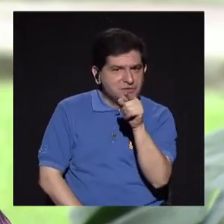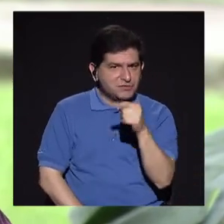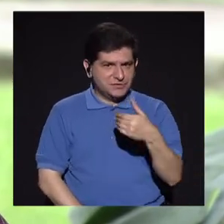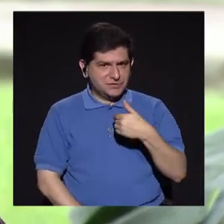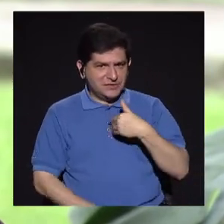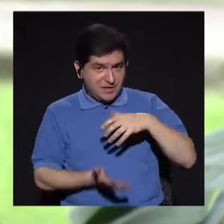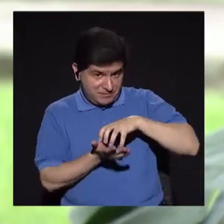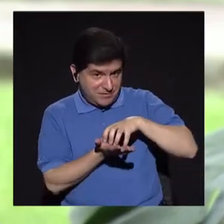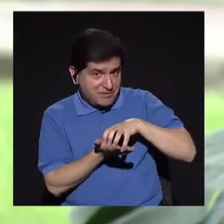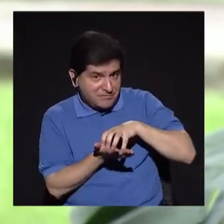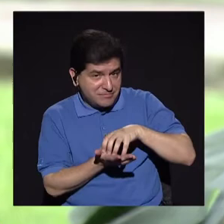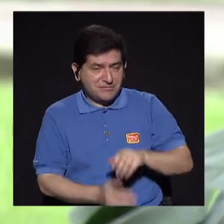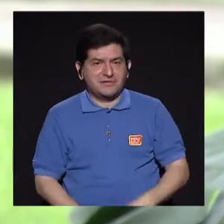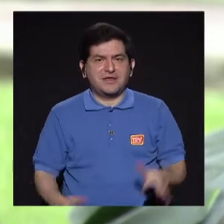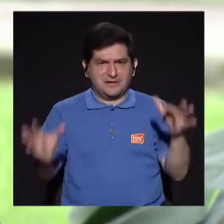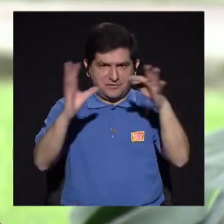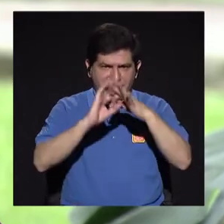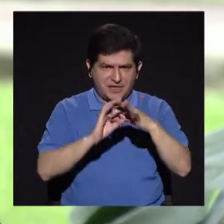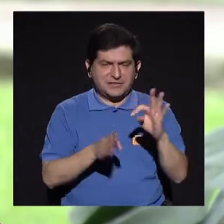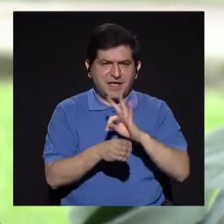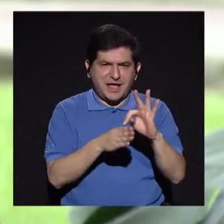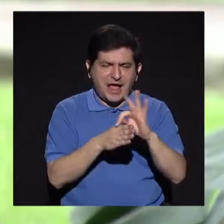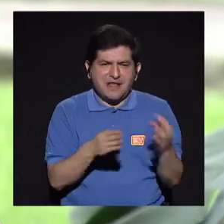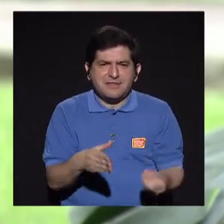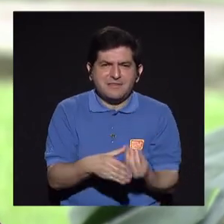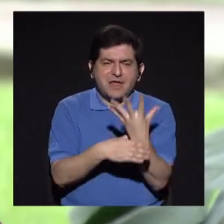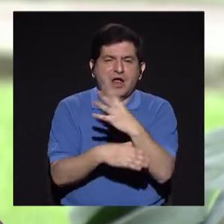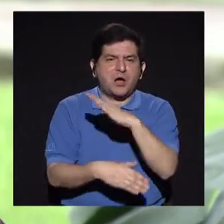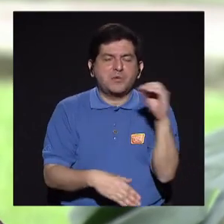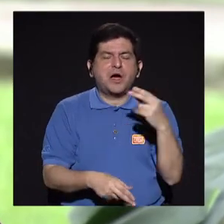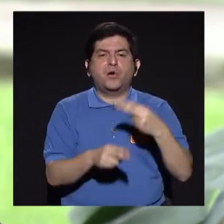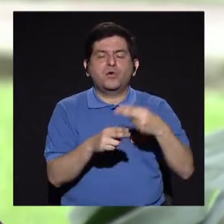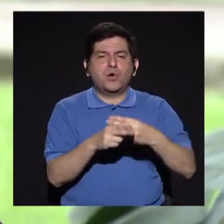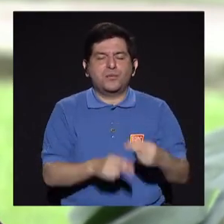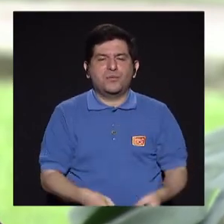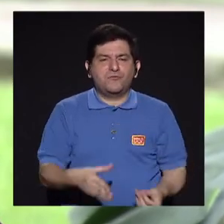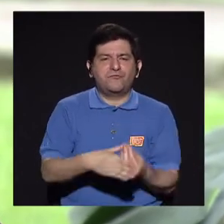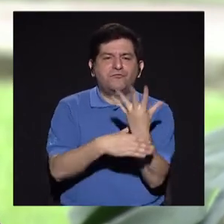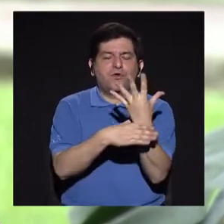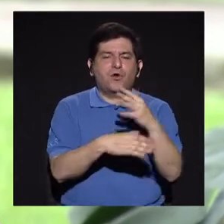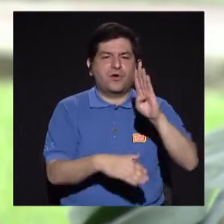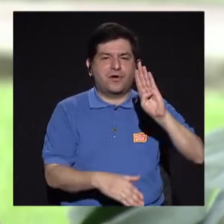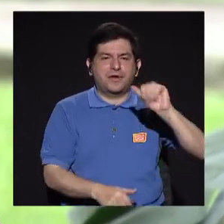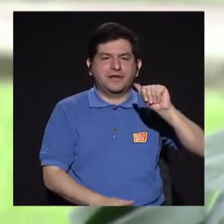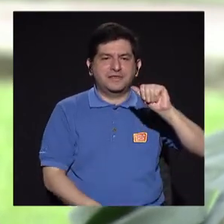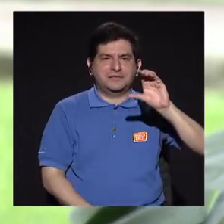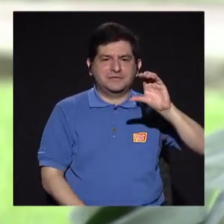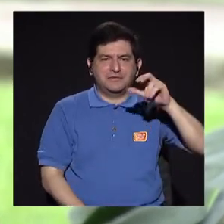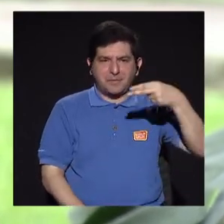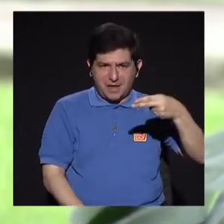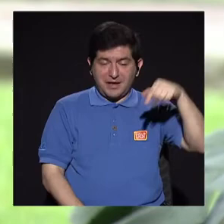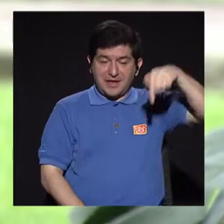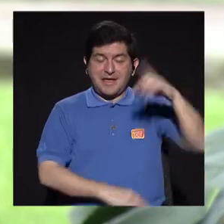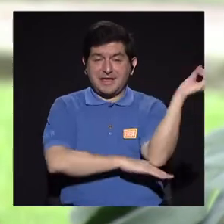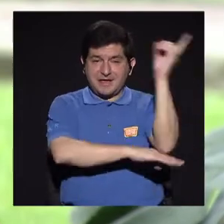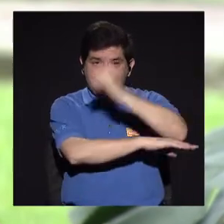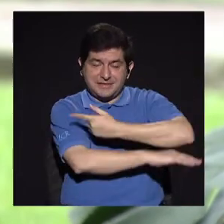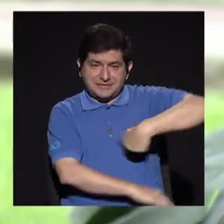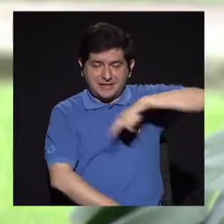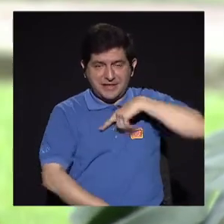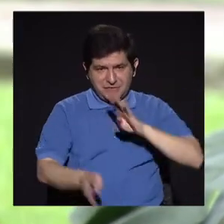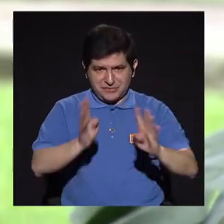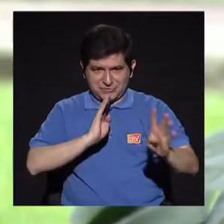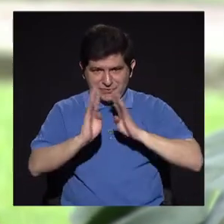menos tiene algunas dudas con respecto a terapia floral o también se conoce como flores de Bach, pues hoy es el día en que vamos